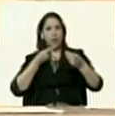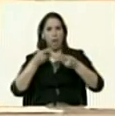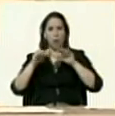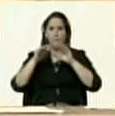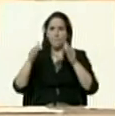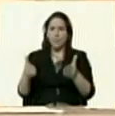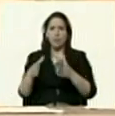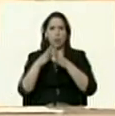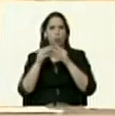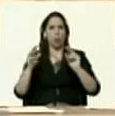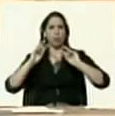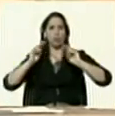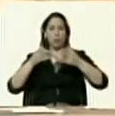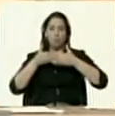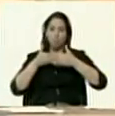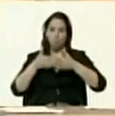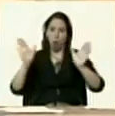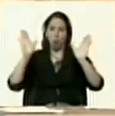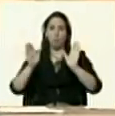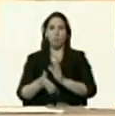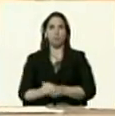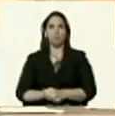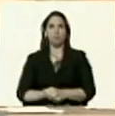temas abiertos,